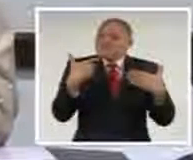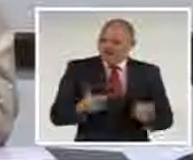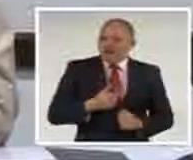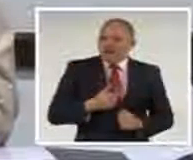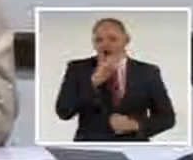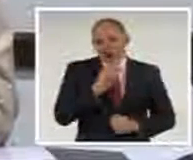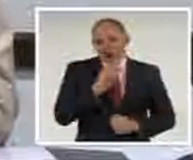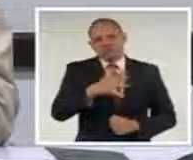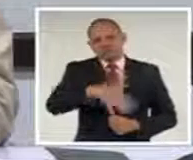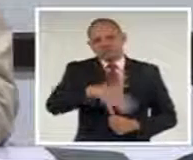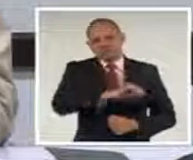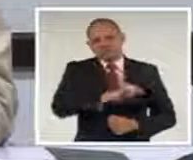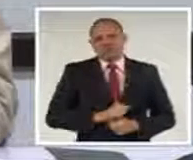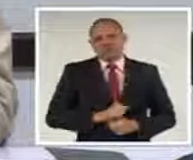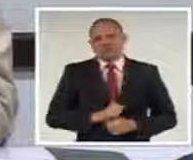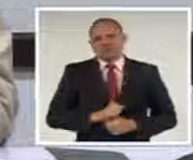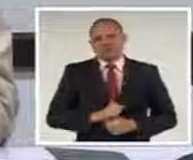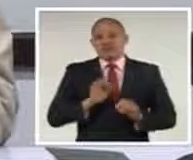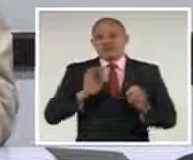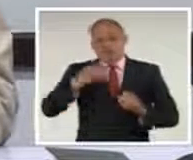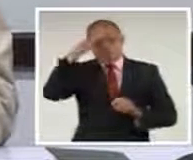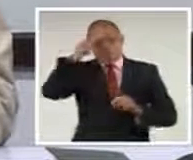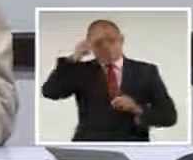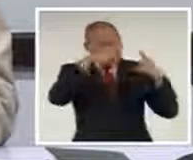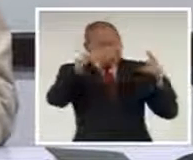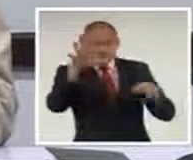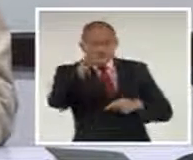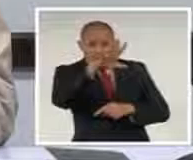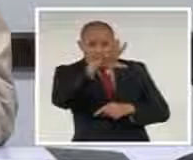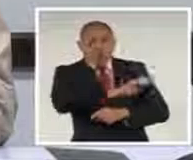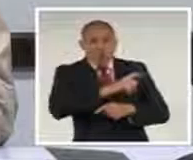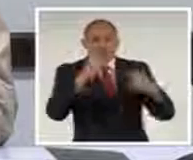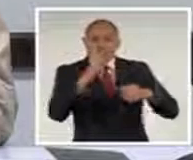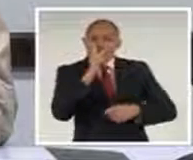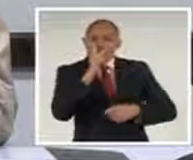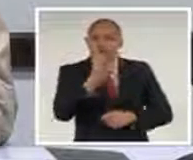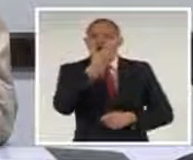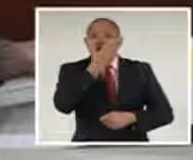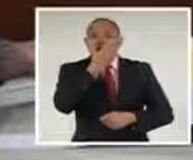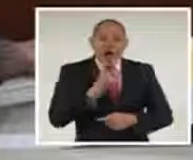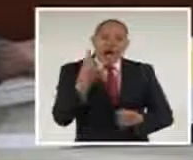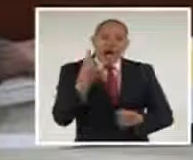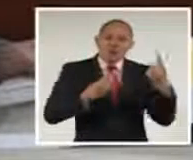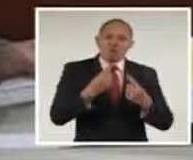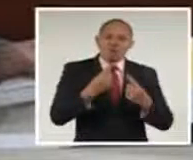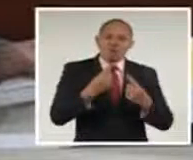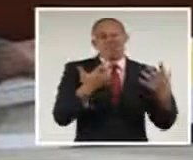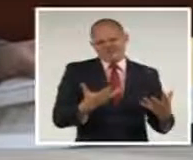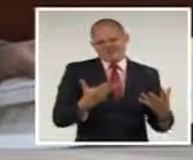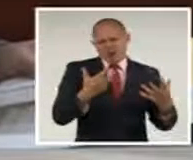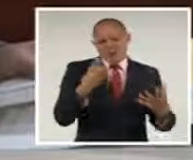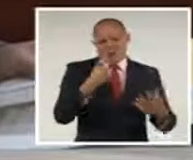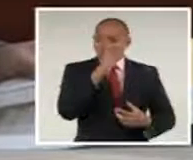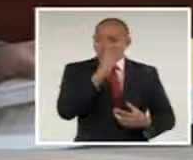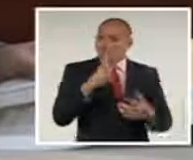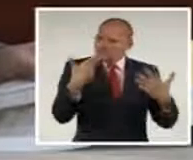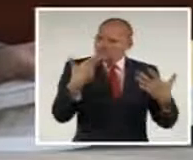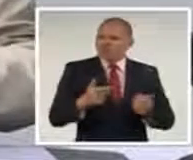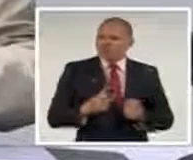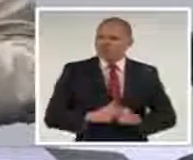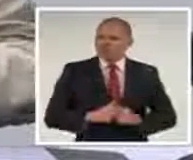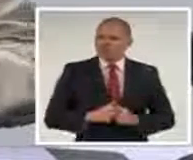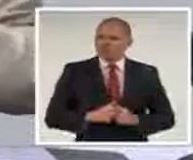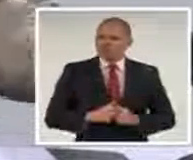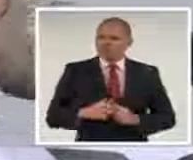todas las instituciones en el país que tienen que ver con la del universo, con la atención al universo juvenil. Yo creo que lo que tenemos que ir es de